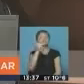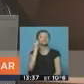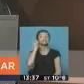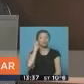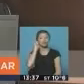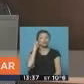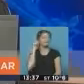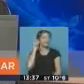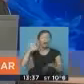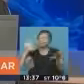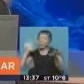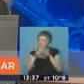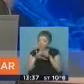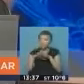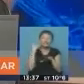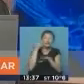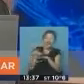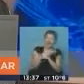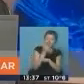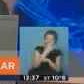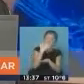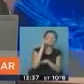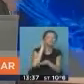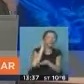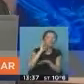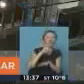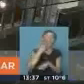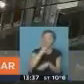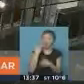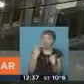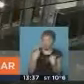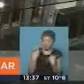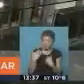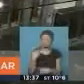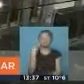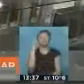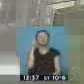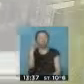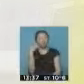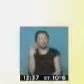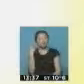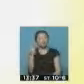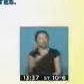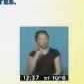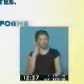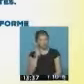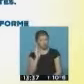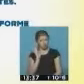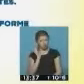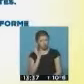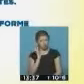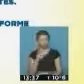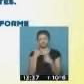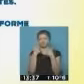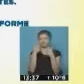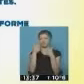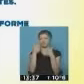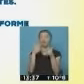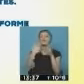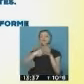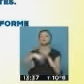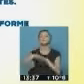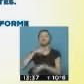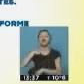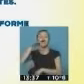la edad para jubilarse es 65 le queremos contar que ya está disponible su jubilación Así que buenísimo va a estar siendo